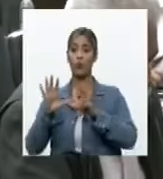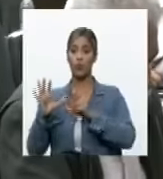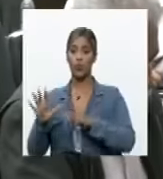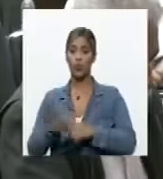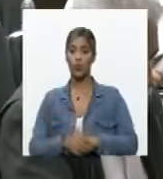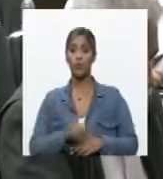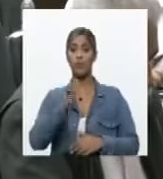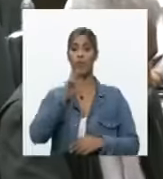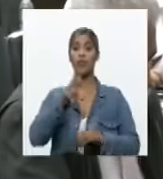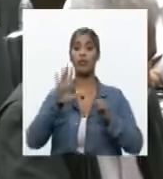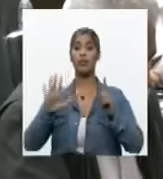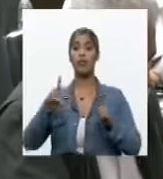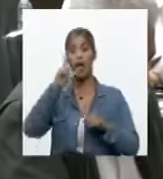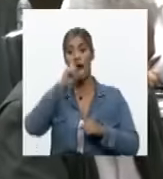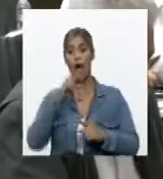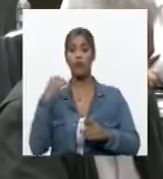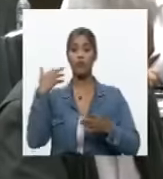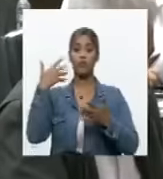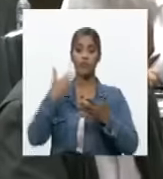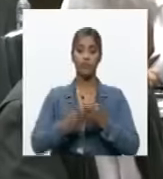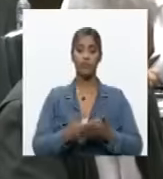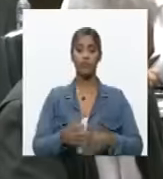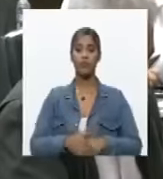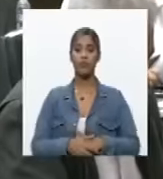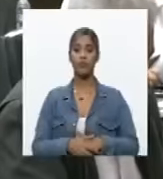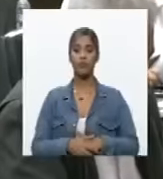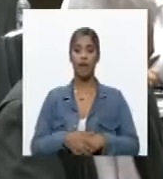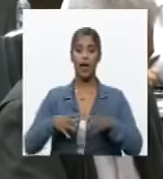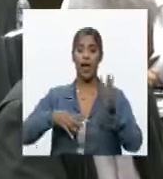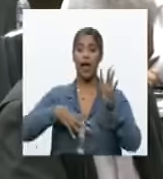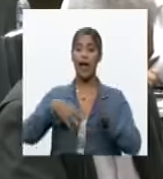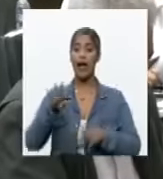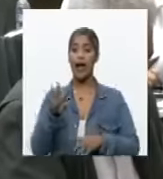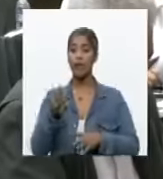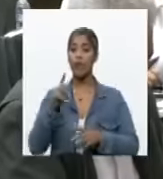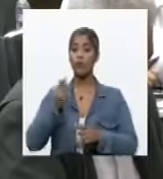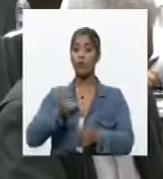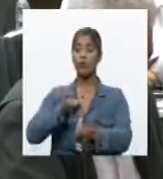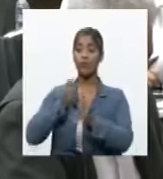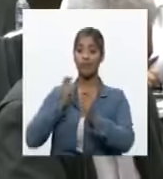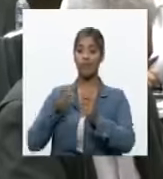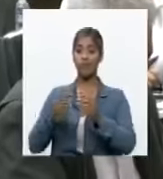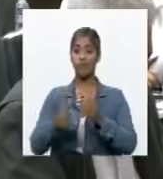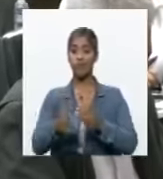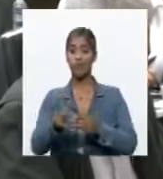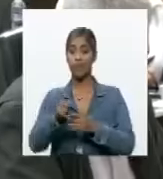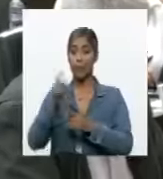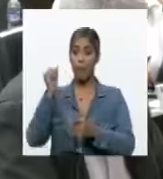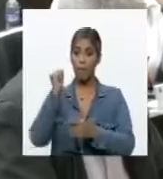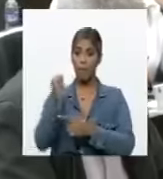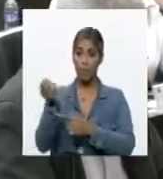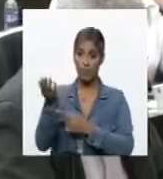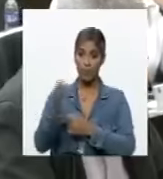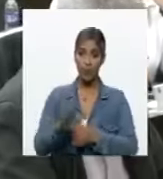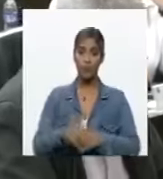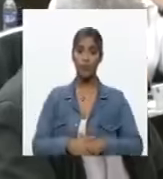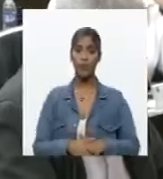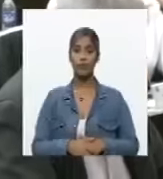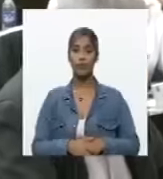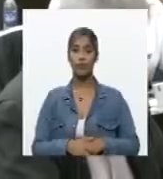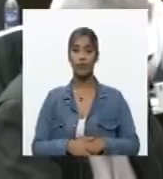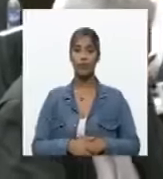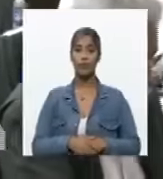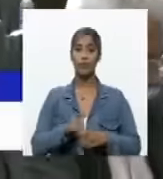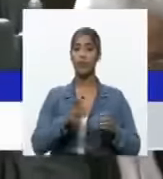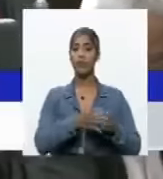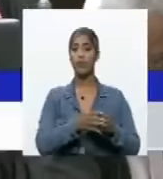octubre de 1988, 36 años de la masacre del Amparo, 14 pescadores asesinados por el comando específico